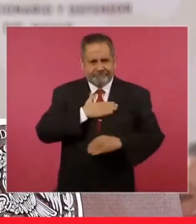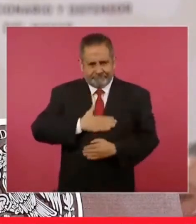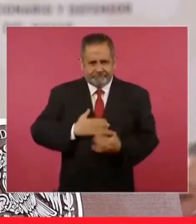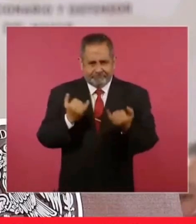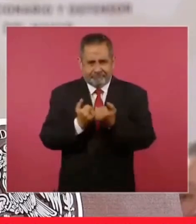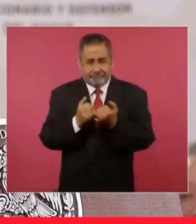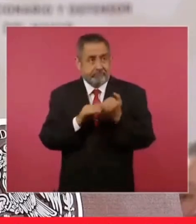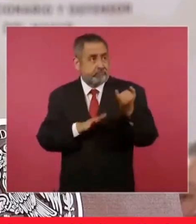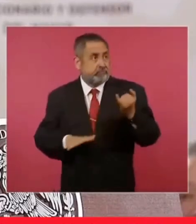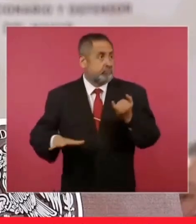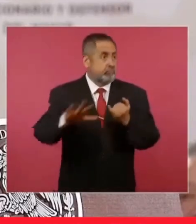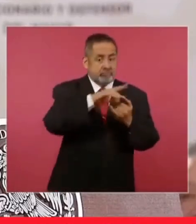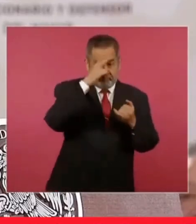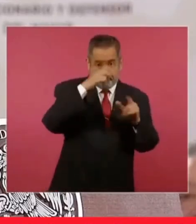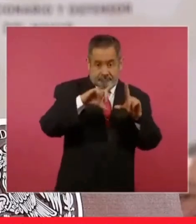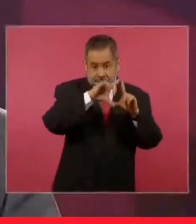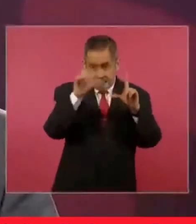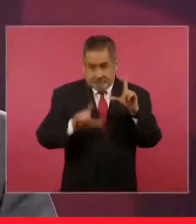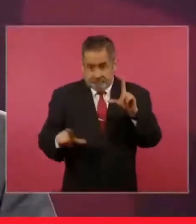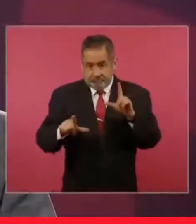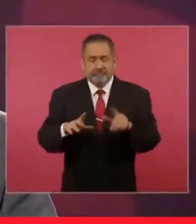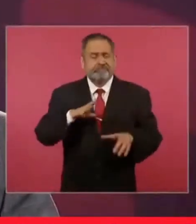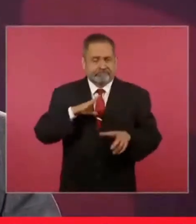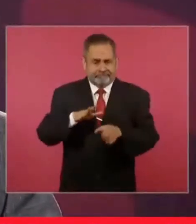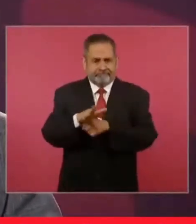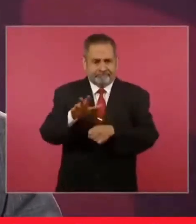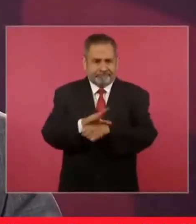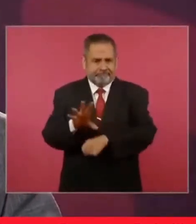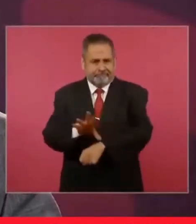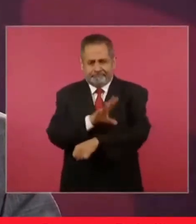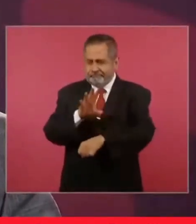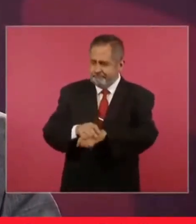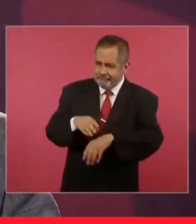toda la población mexicana tenga acceso a